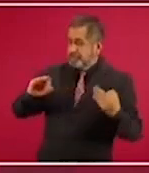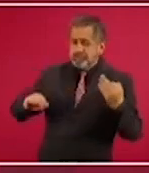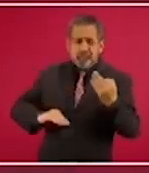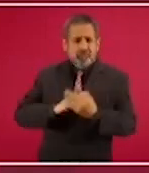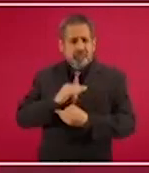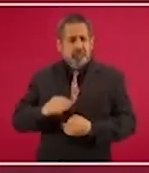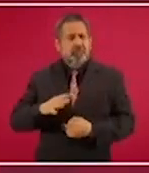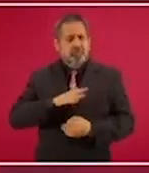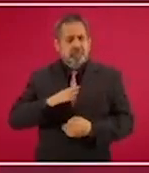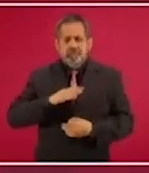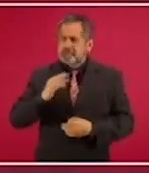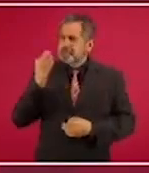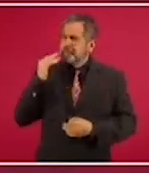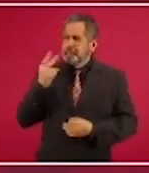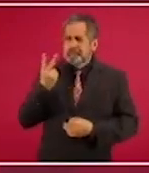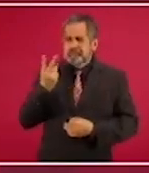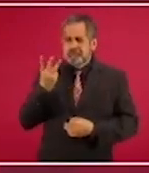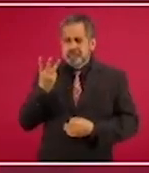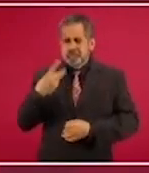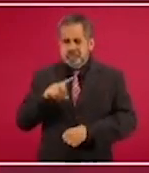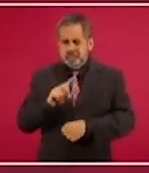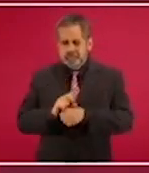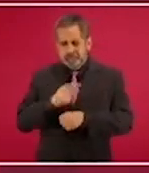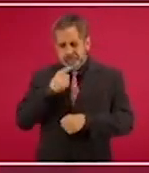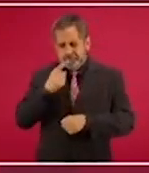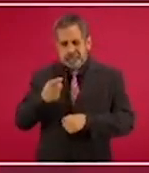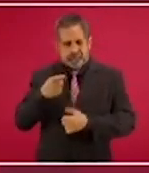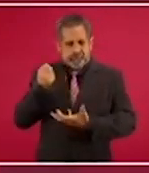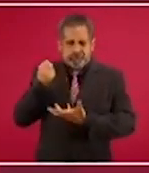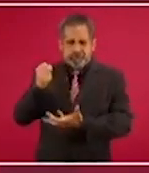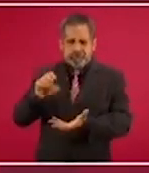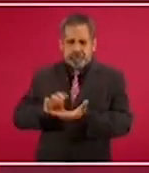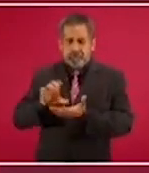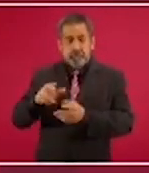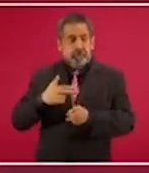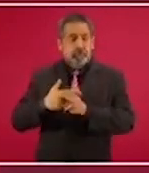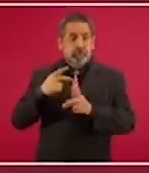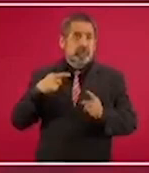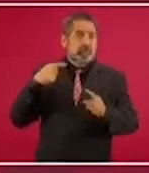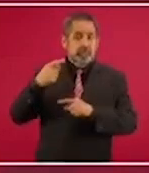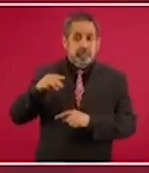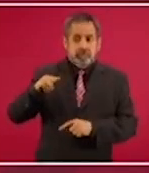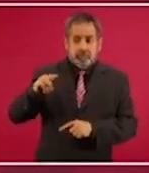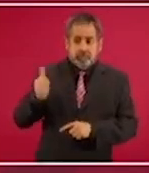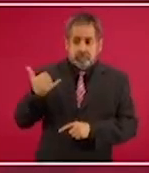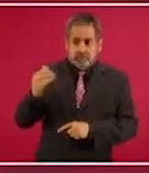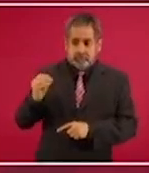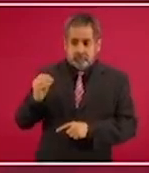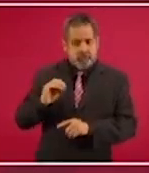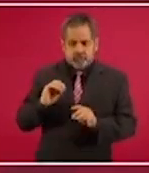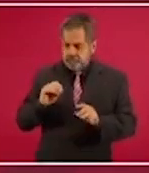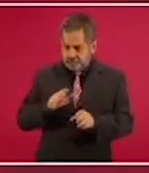dije hace dos o tres días que los recursos hasta mayo, no, hasta junio